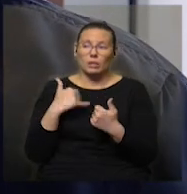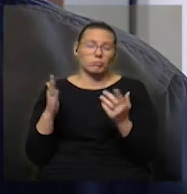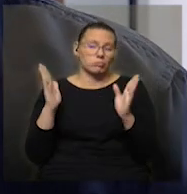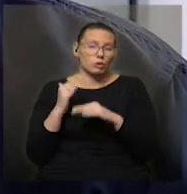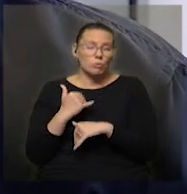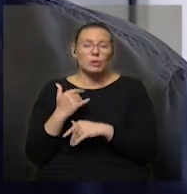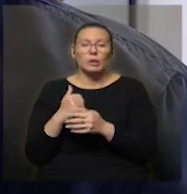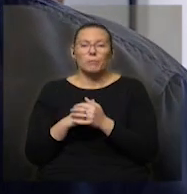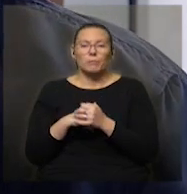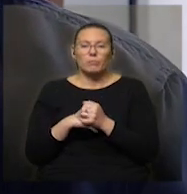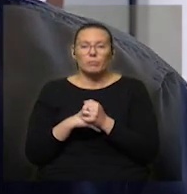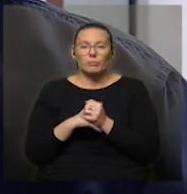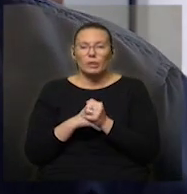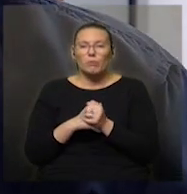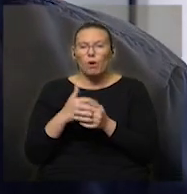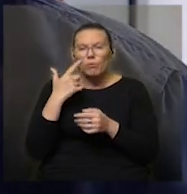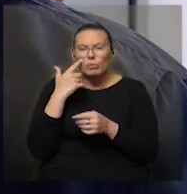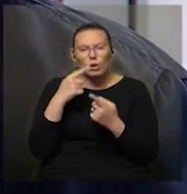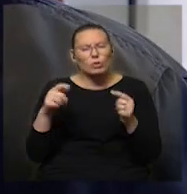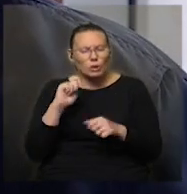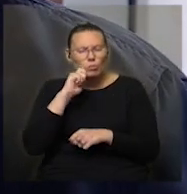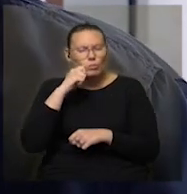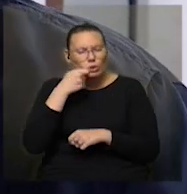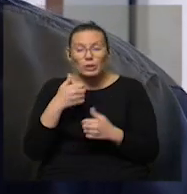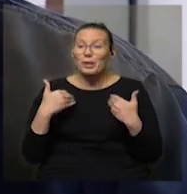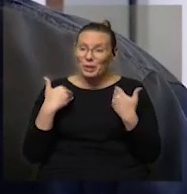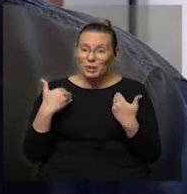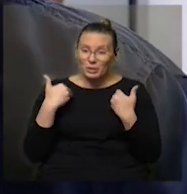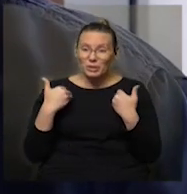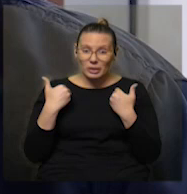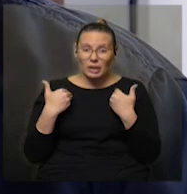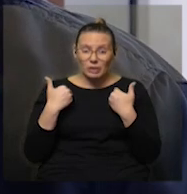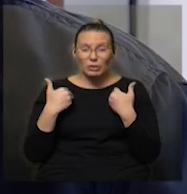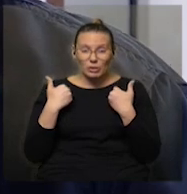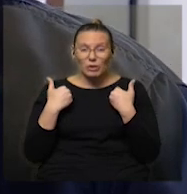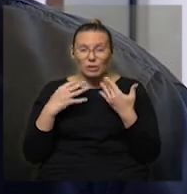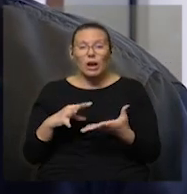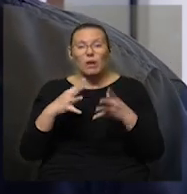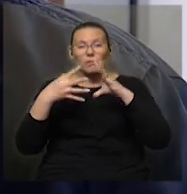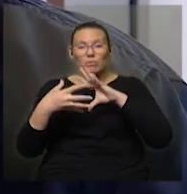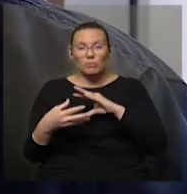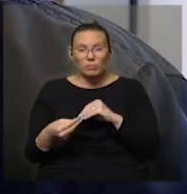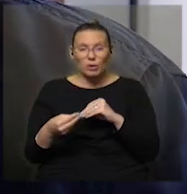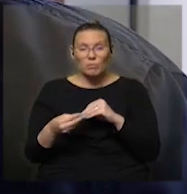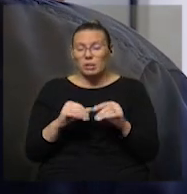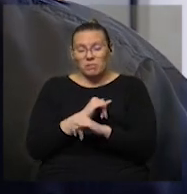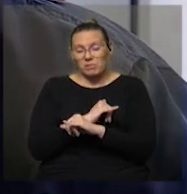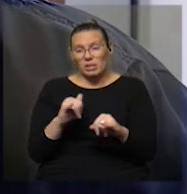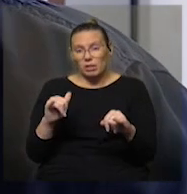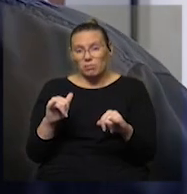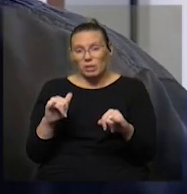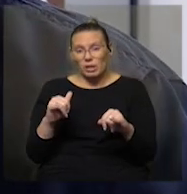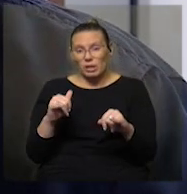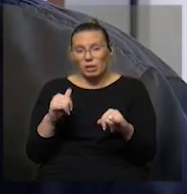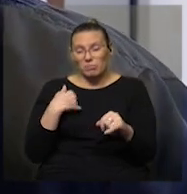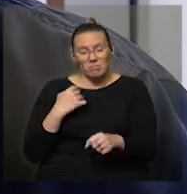hasta ahora. Entonces, hemos vivido cosas muy lindas, la verdad, y estamos contentos porque, bueno, el modo que teníamos de culminar esto,